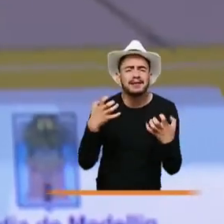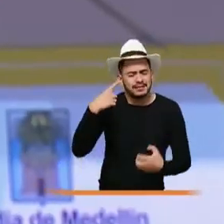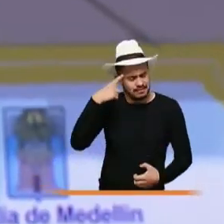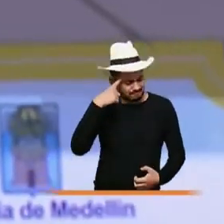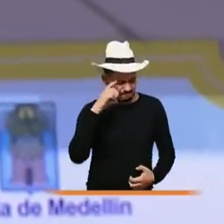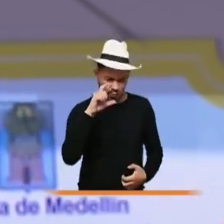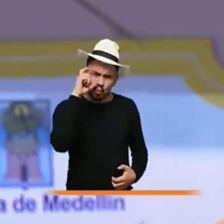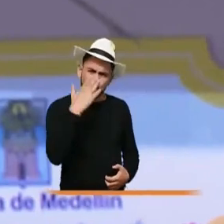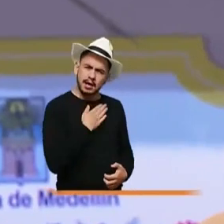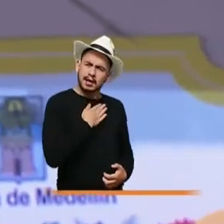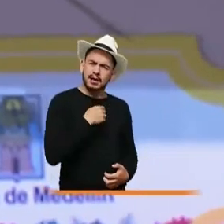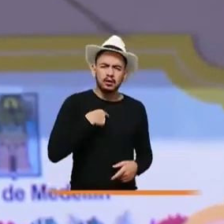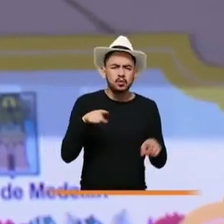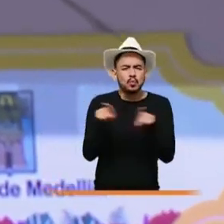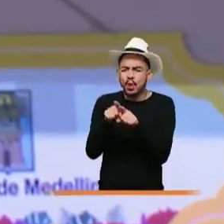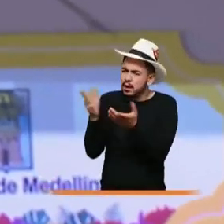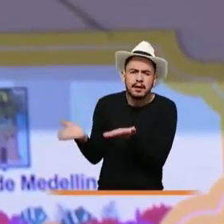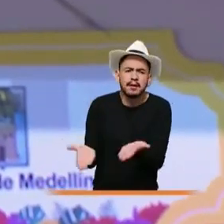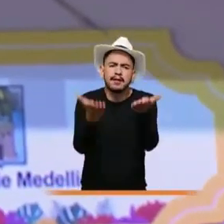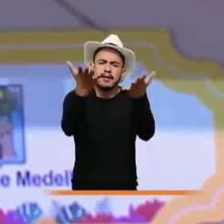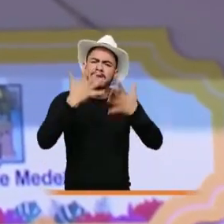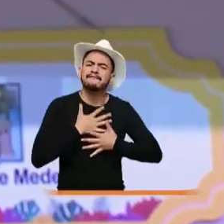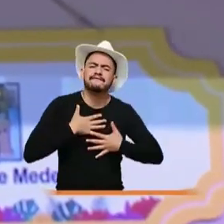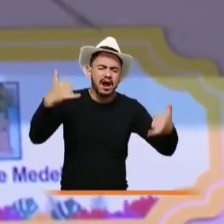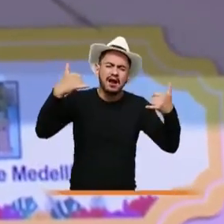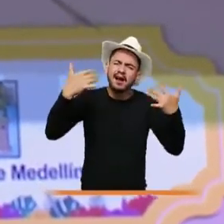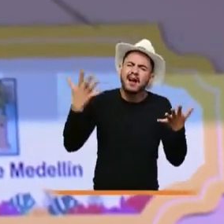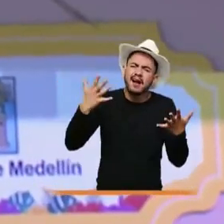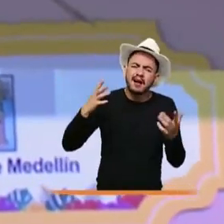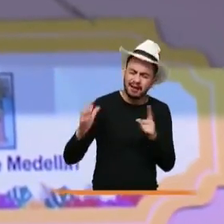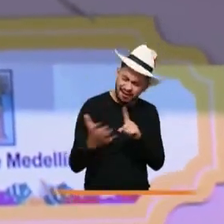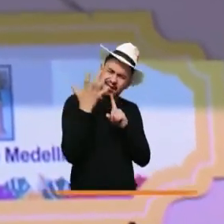y feliz - digámosle hablando